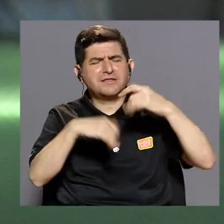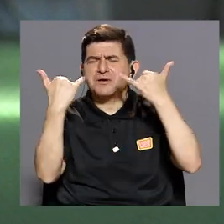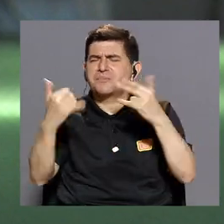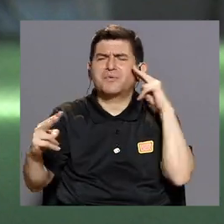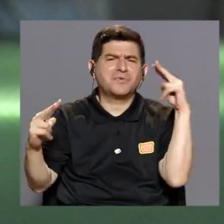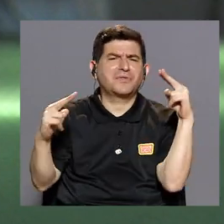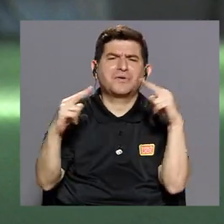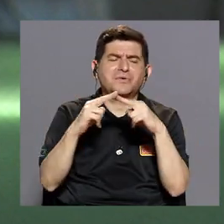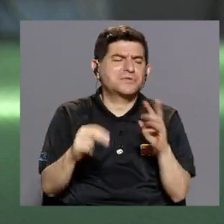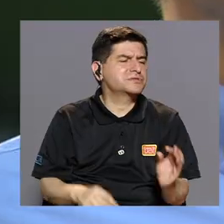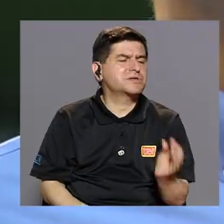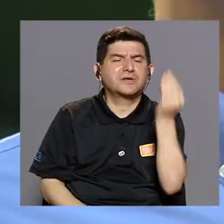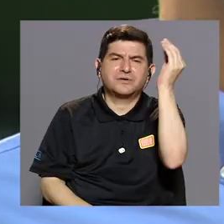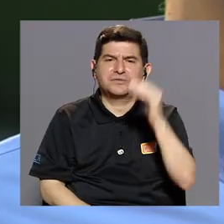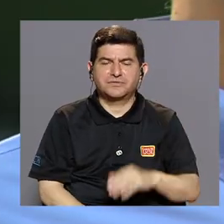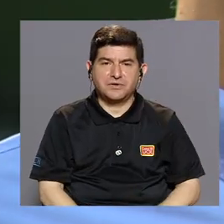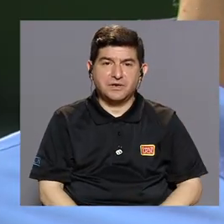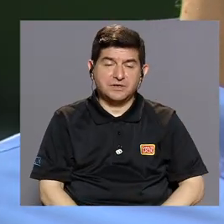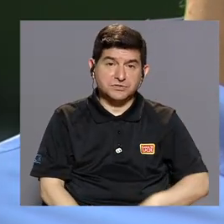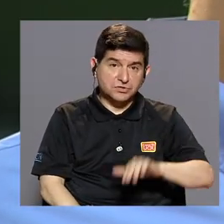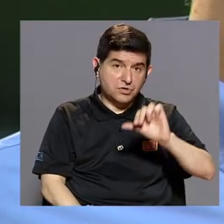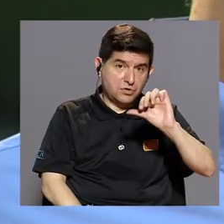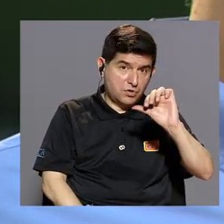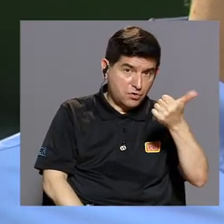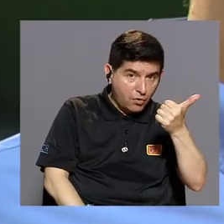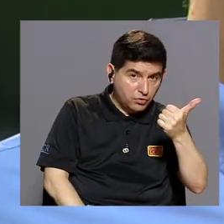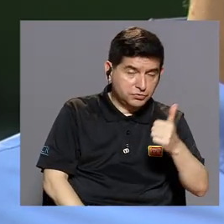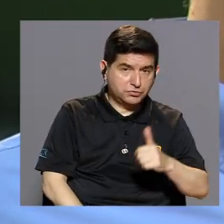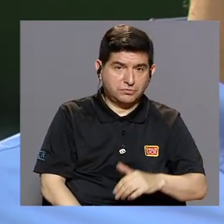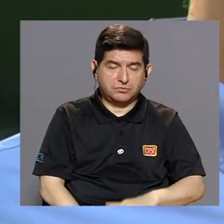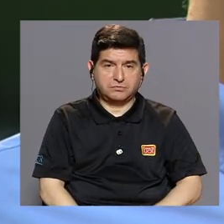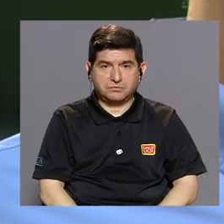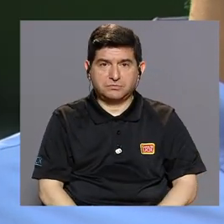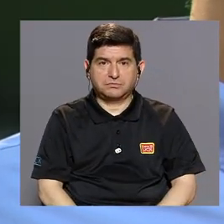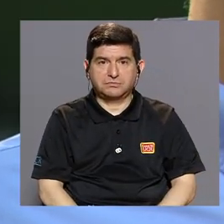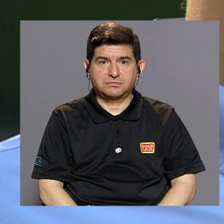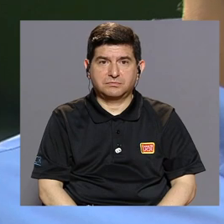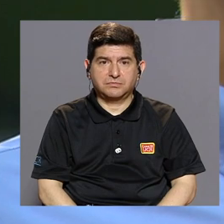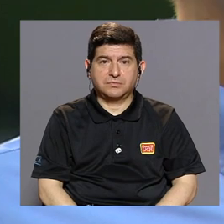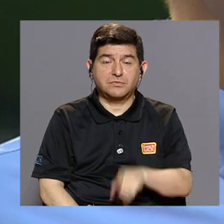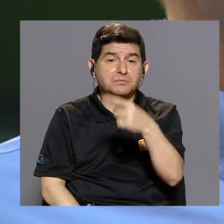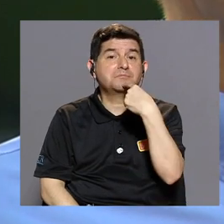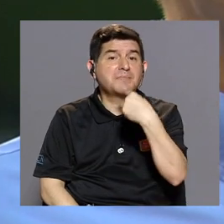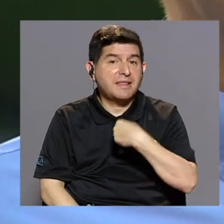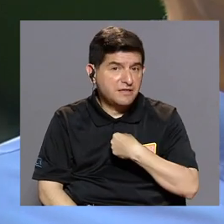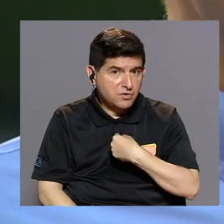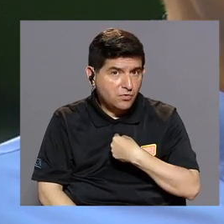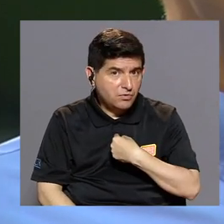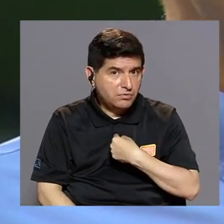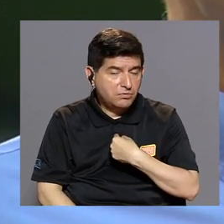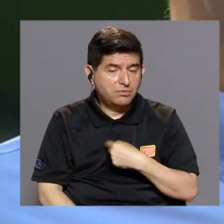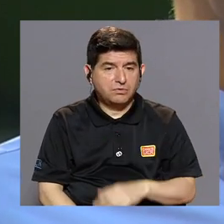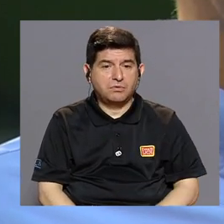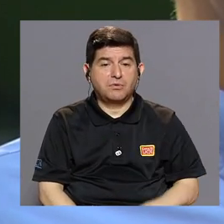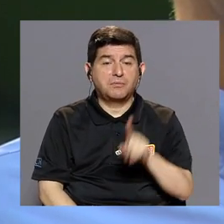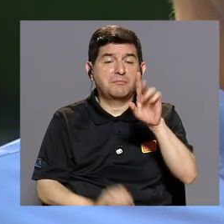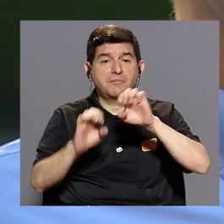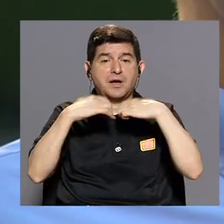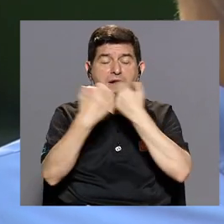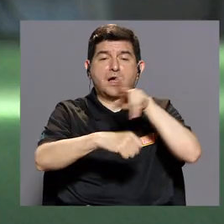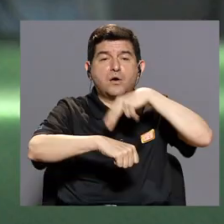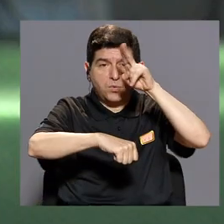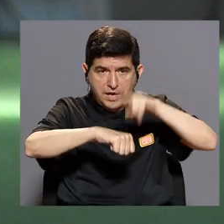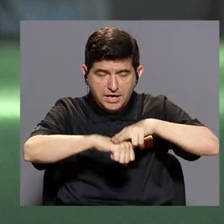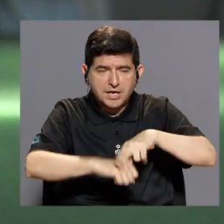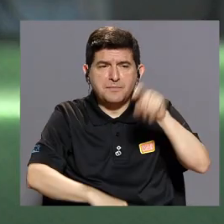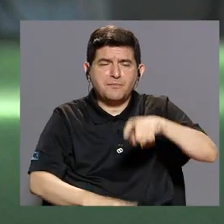conocer a la muchacha. Lo otro es, usted me decía que para llegar a una selección